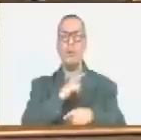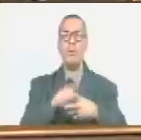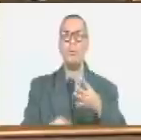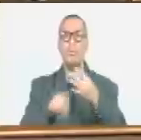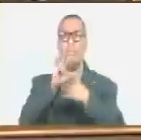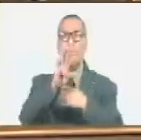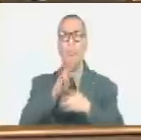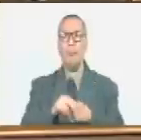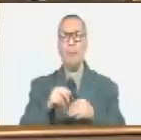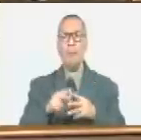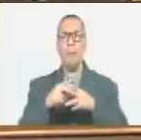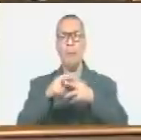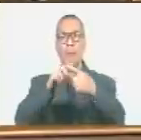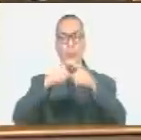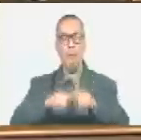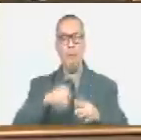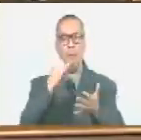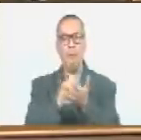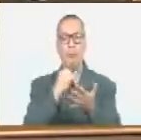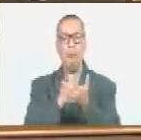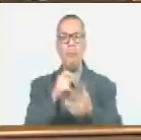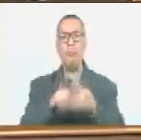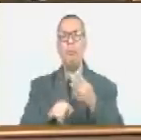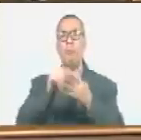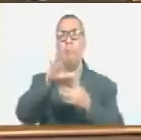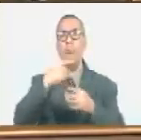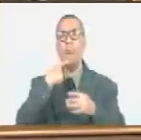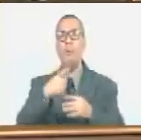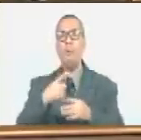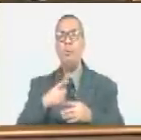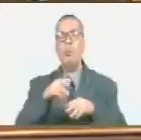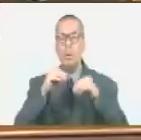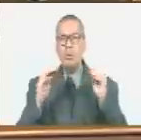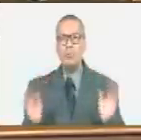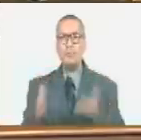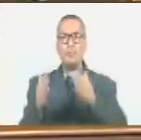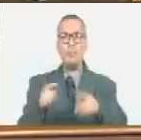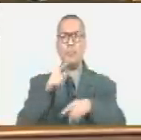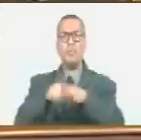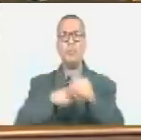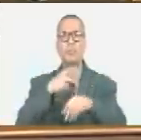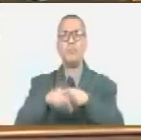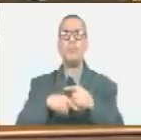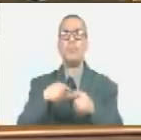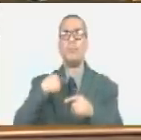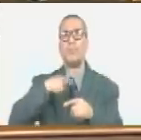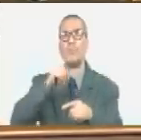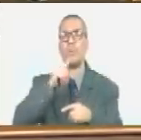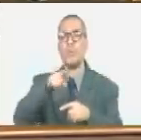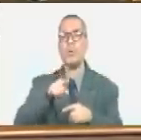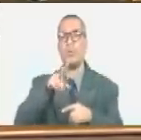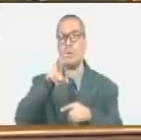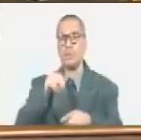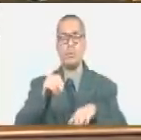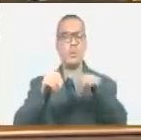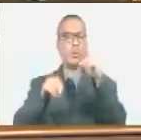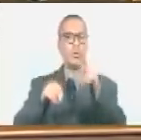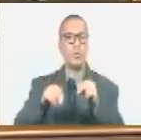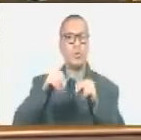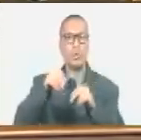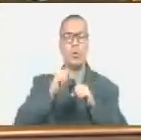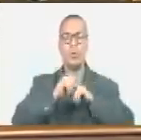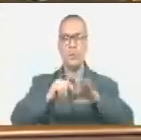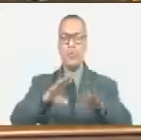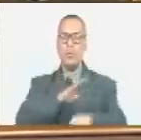4. La valoración de la prueba. 5. La declaración motivada sobre la procedencia o improcedencia de la extinción